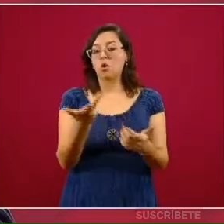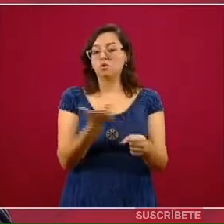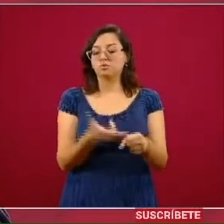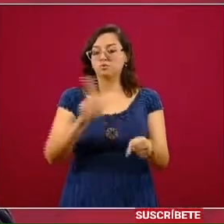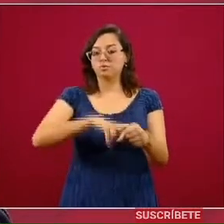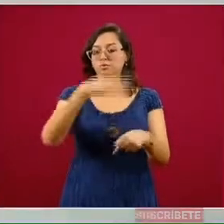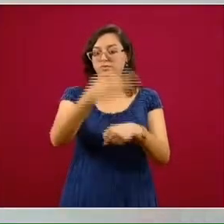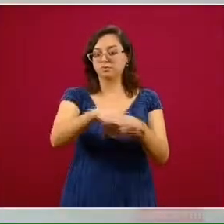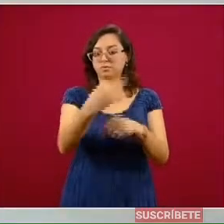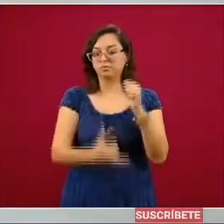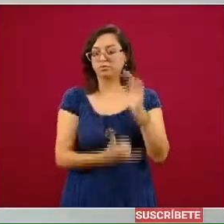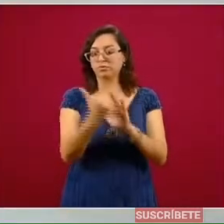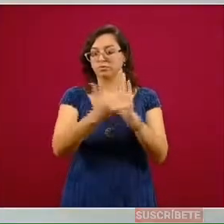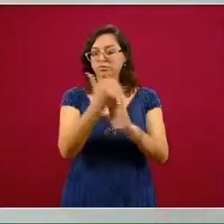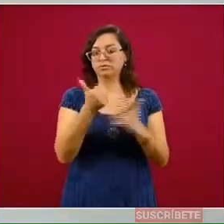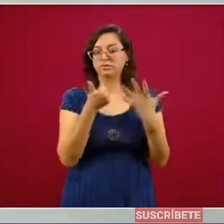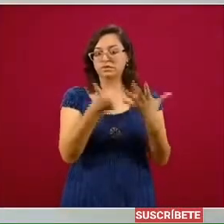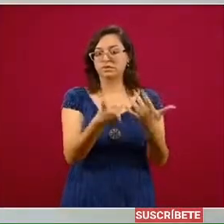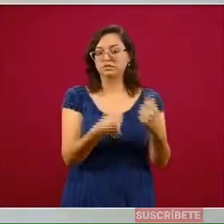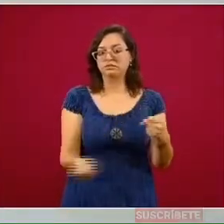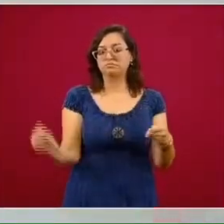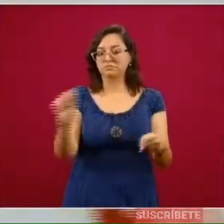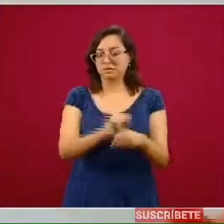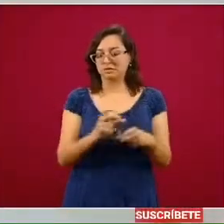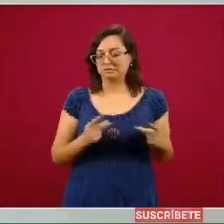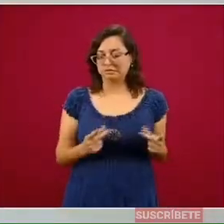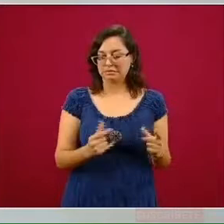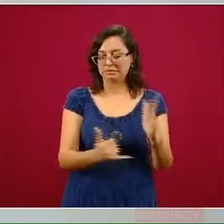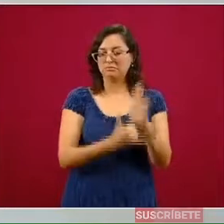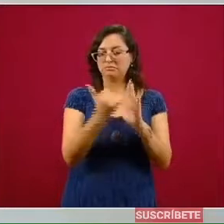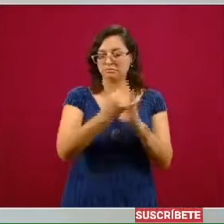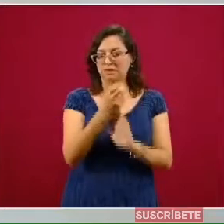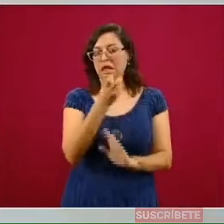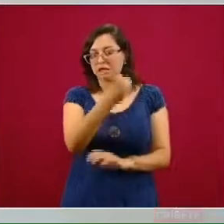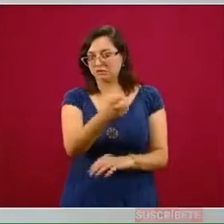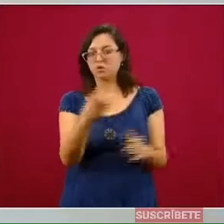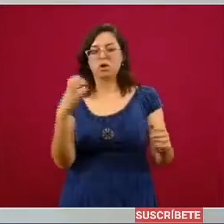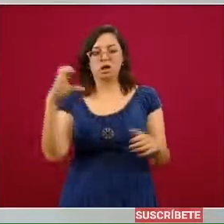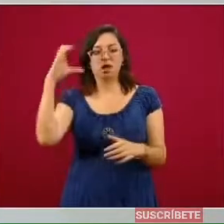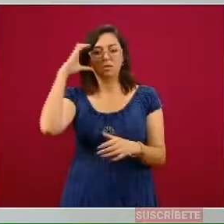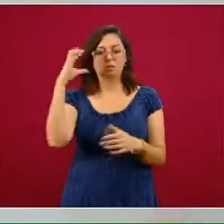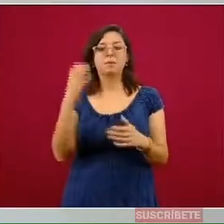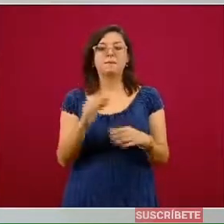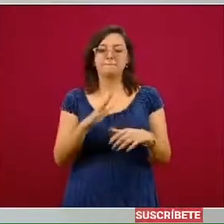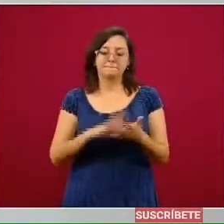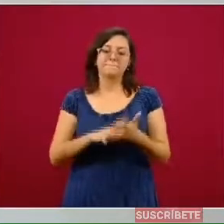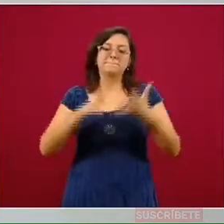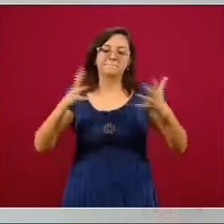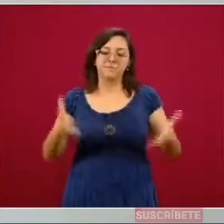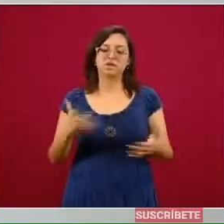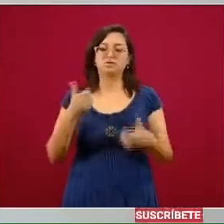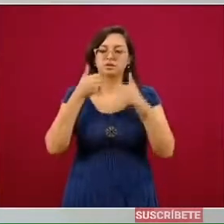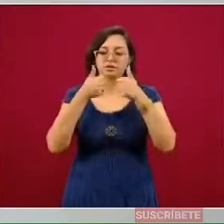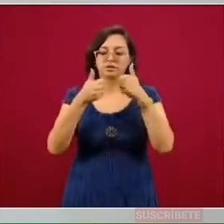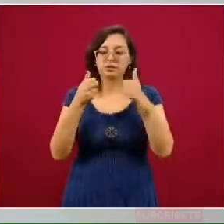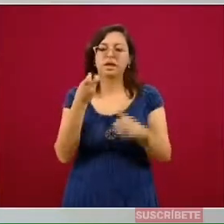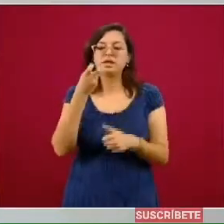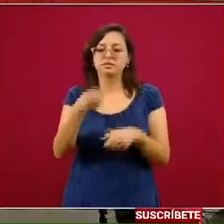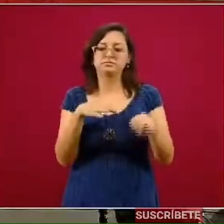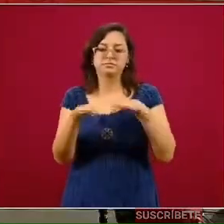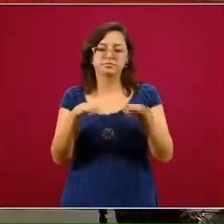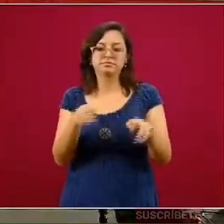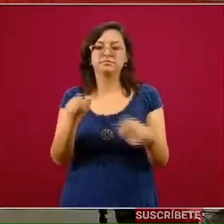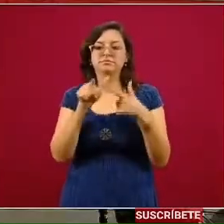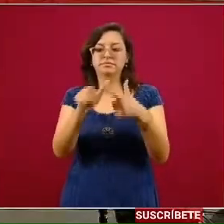que se va a construir en 6 semanas solamente y va a tener el número de camas que usted relató y va a aumentar más la capacidad. Ese es el modelo de